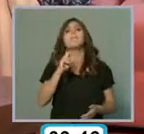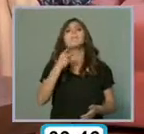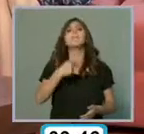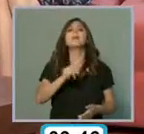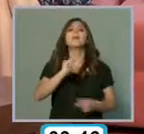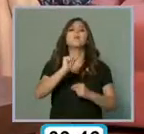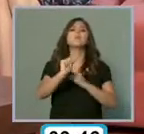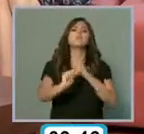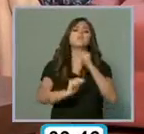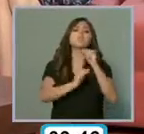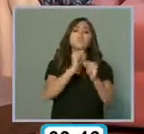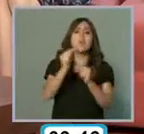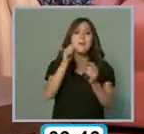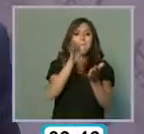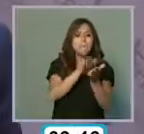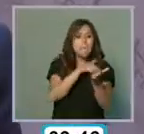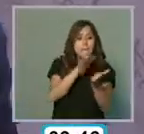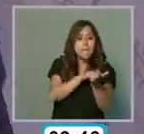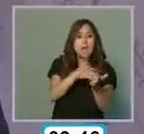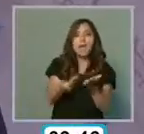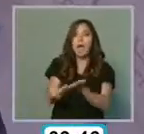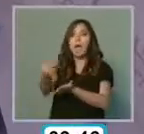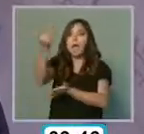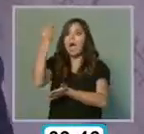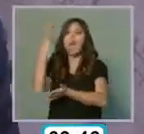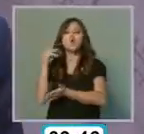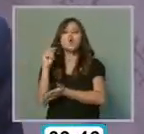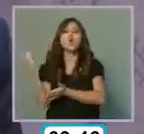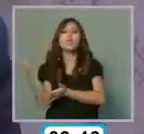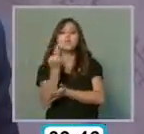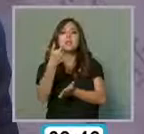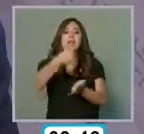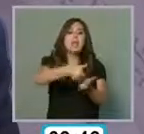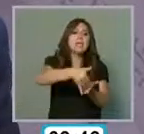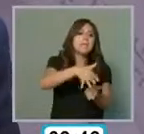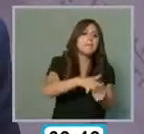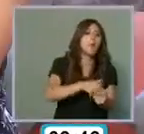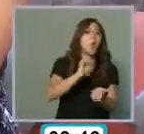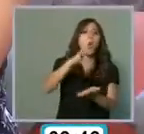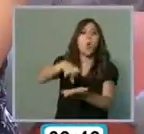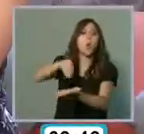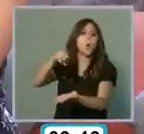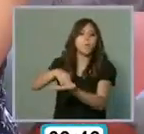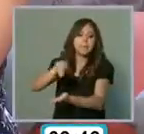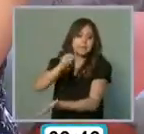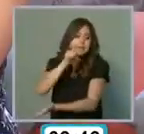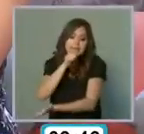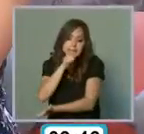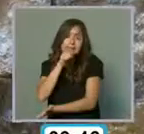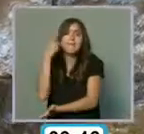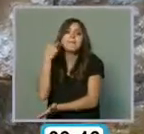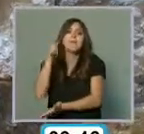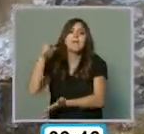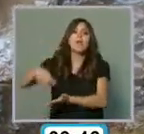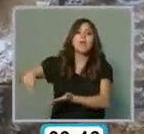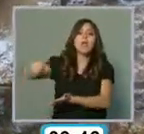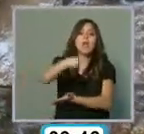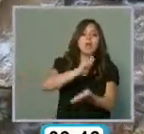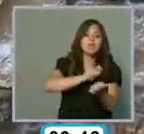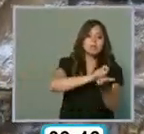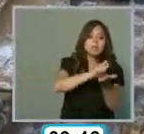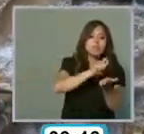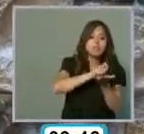aquel momento no había fotocopias, aquello requería Impresión, una por impresión, Sí. y a repartirlos clandestinamente y